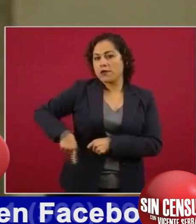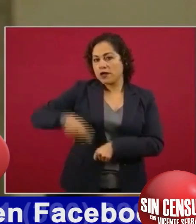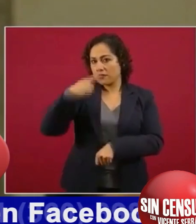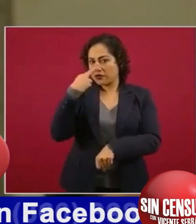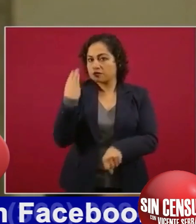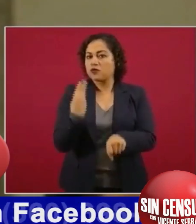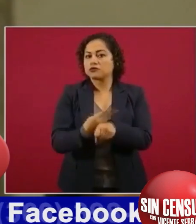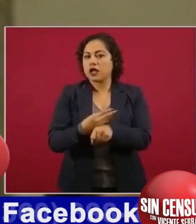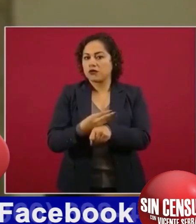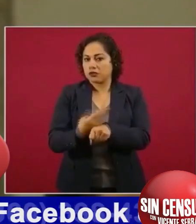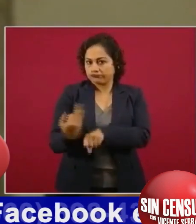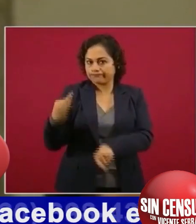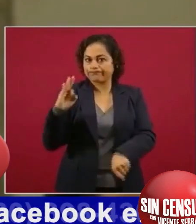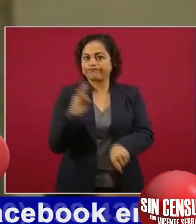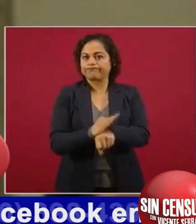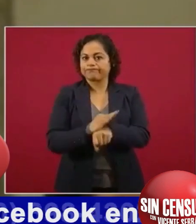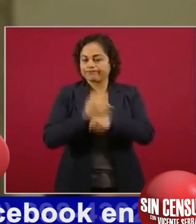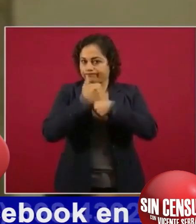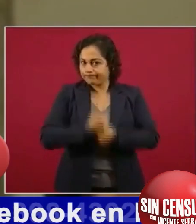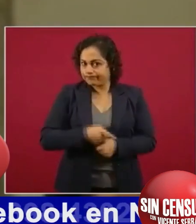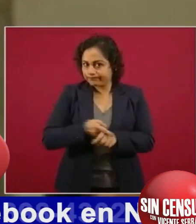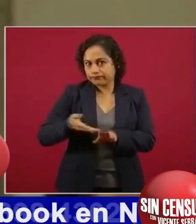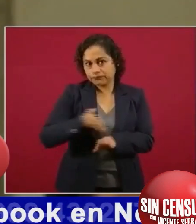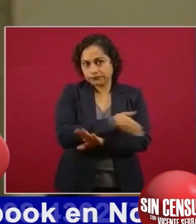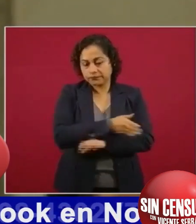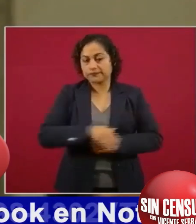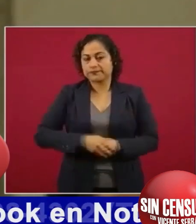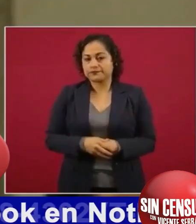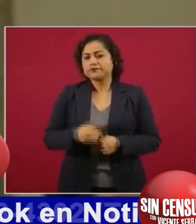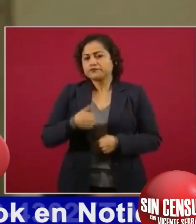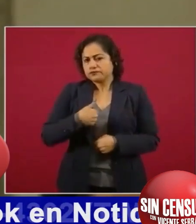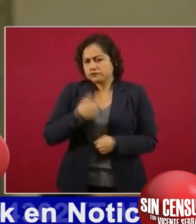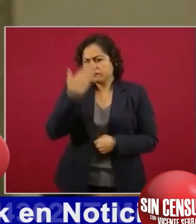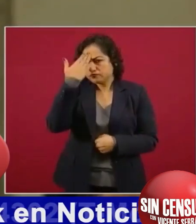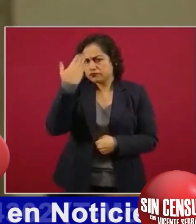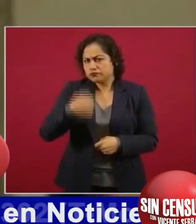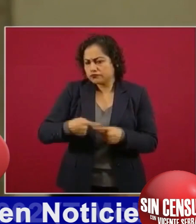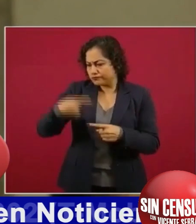También sé que desde hace 3 años él ya pagó su condena